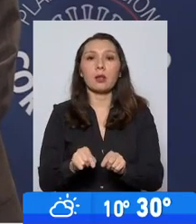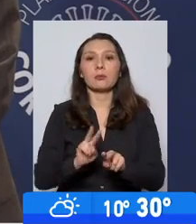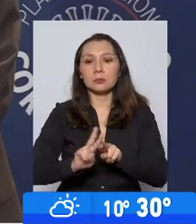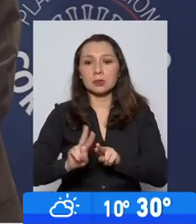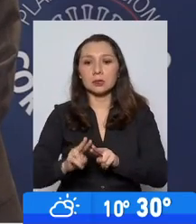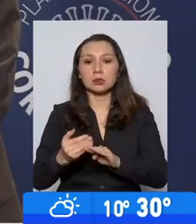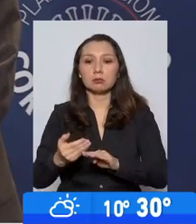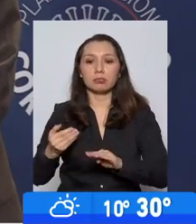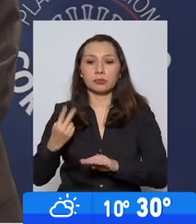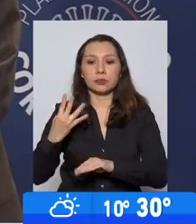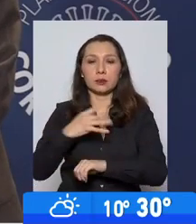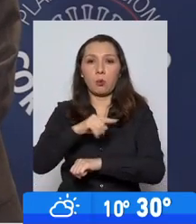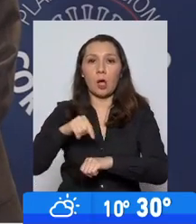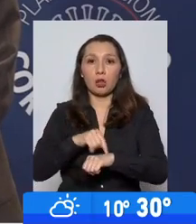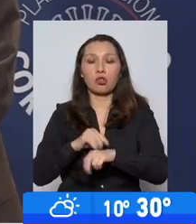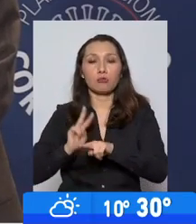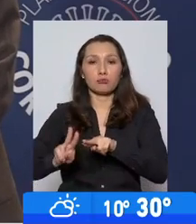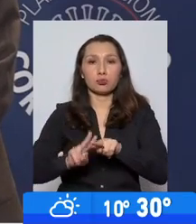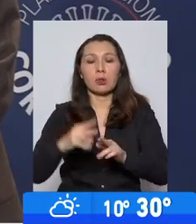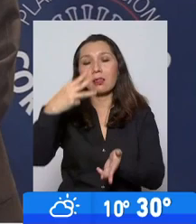realizamos en las últimas 24 horas